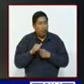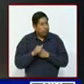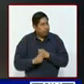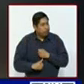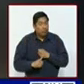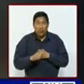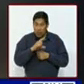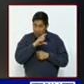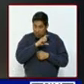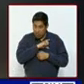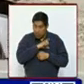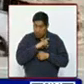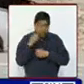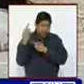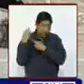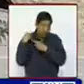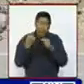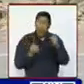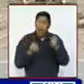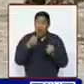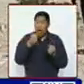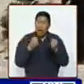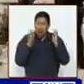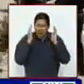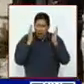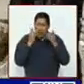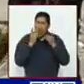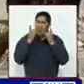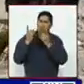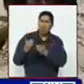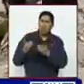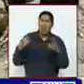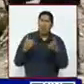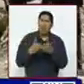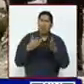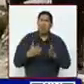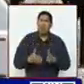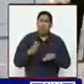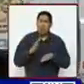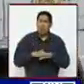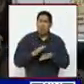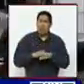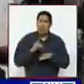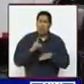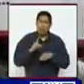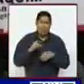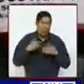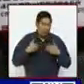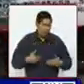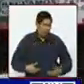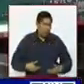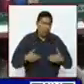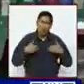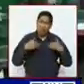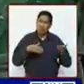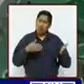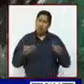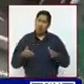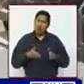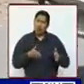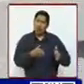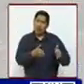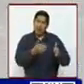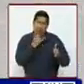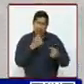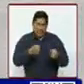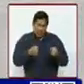el uniformado a cargo de este vehículo se dirigía a atender una denuncia de los vecinos que alertaron la presencia de un cadáver en la carretera. Y por